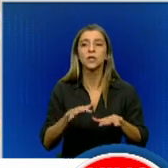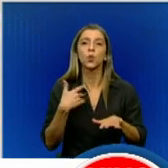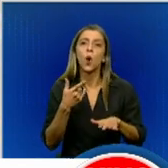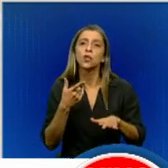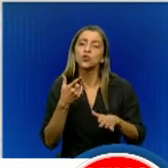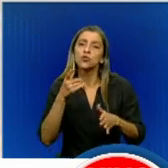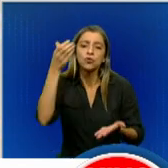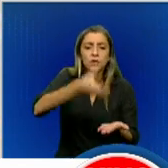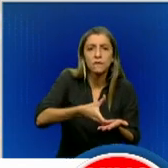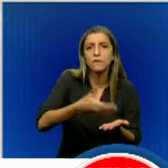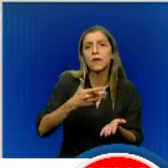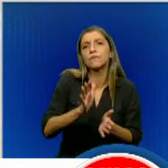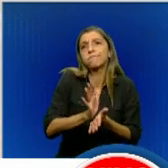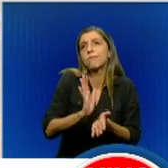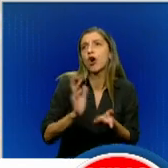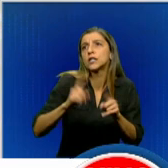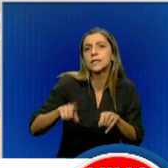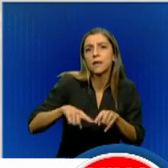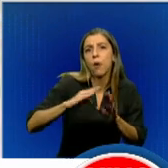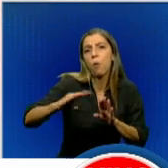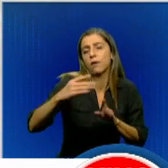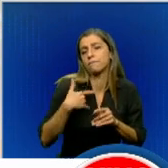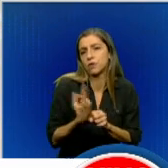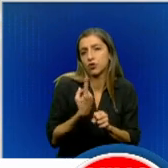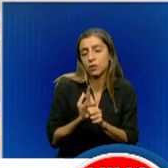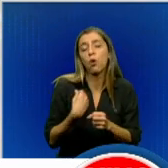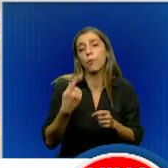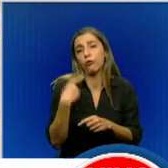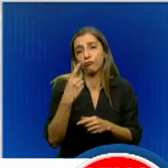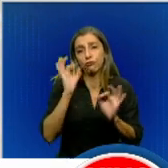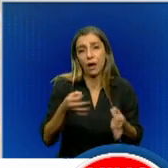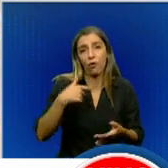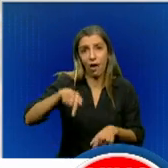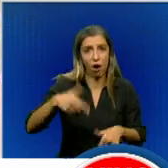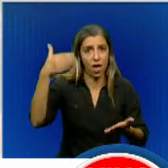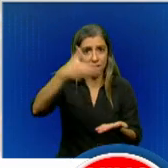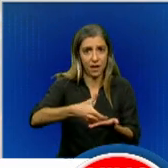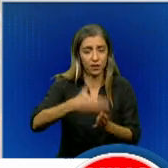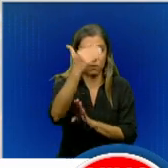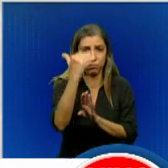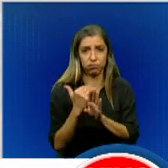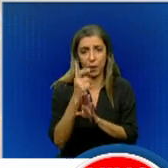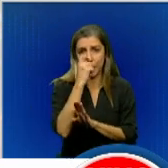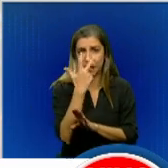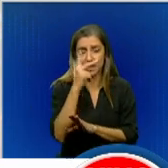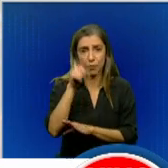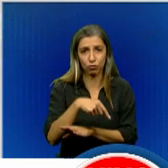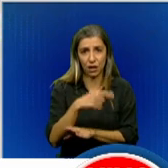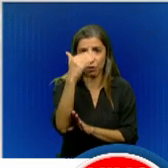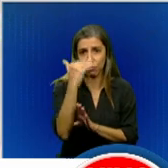no son lineales sino que depende de varios aspectos la inversión cayó más de 23 por ciento con la reforma del año 2017